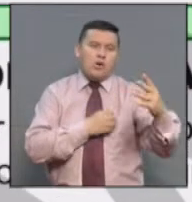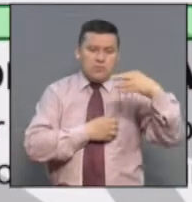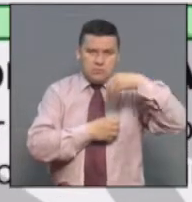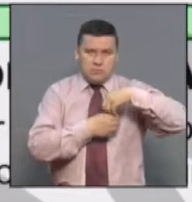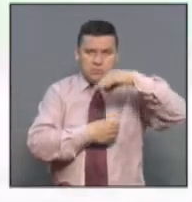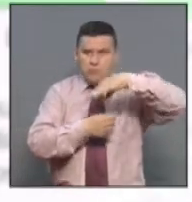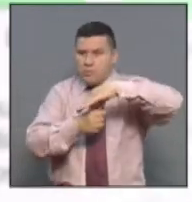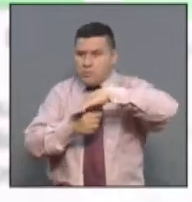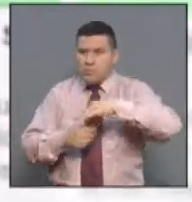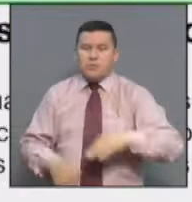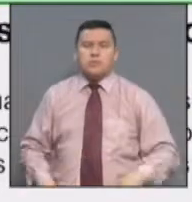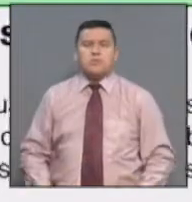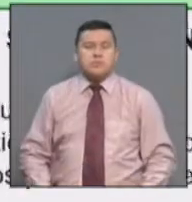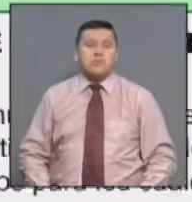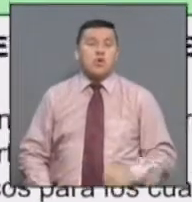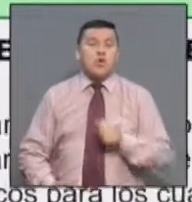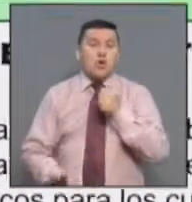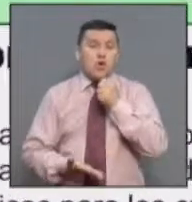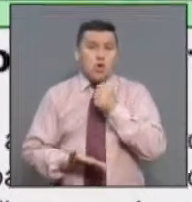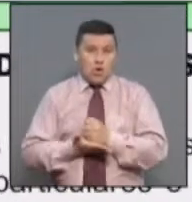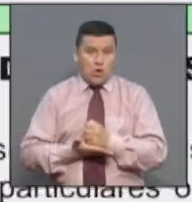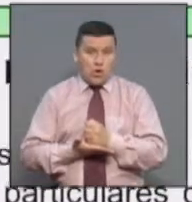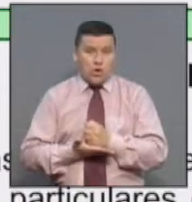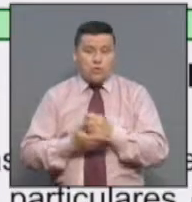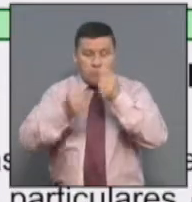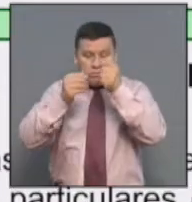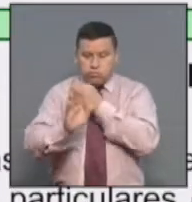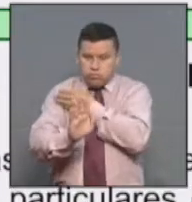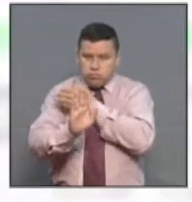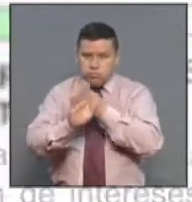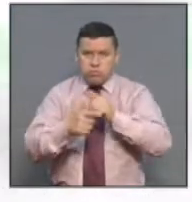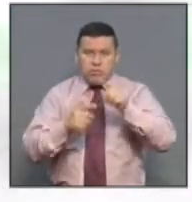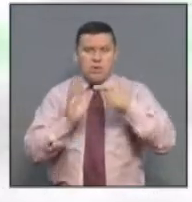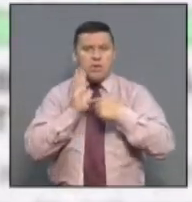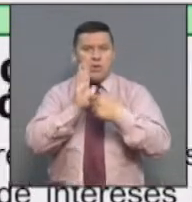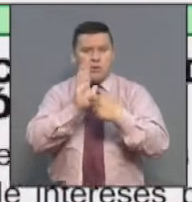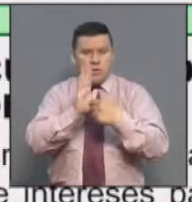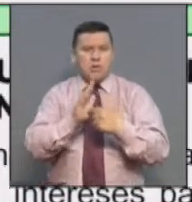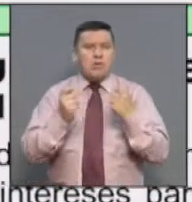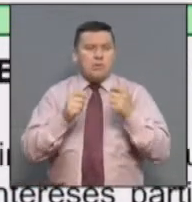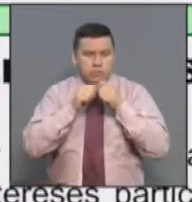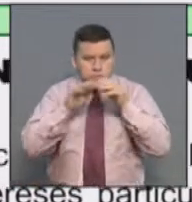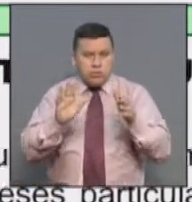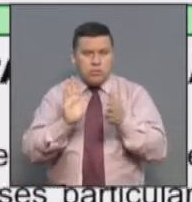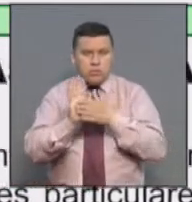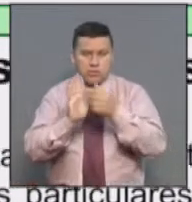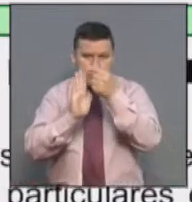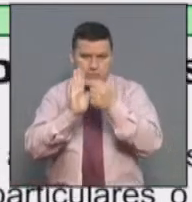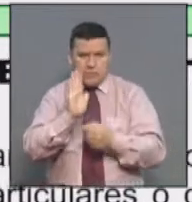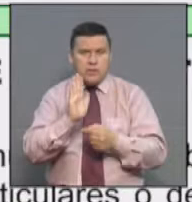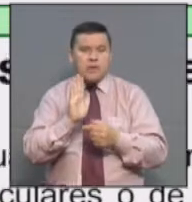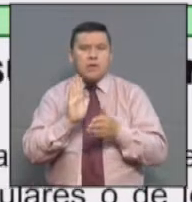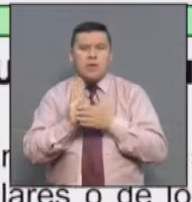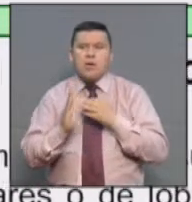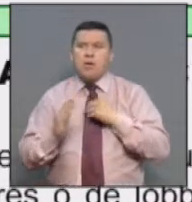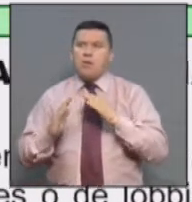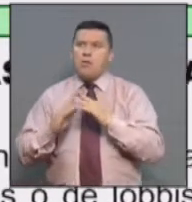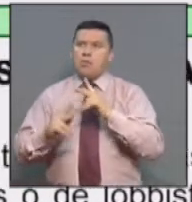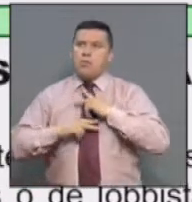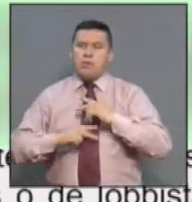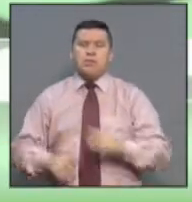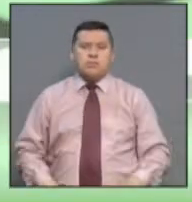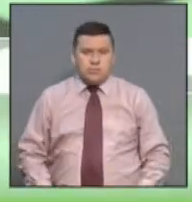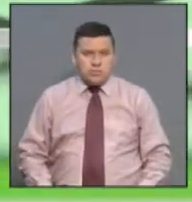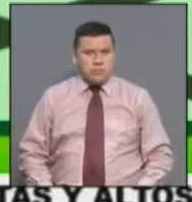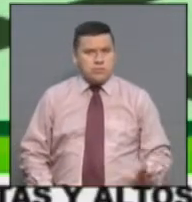de elección popular, obligatoriedad de rendición de cuentas de esos funcionarios y publicación de sus declaraciones de bienes y rentas.